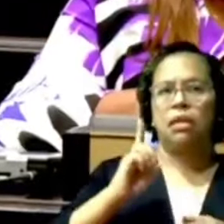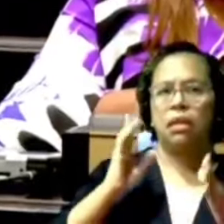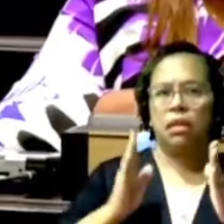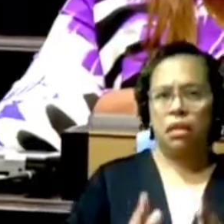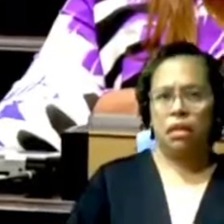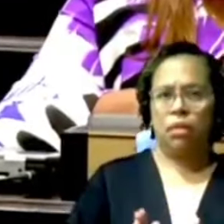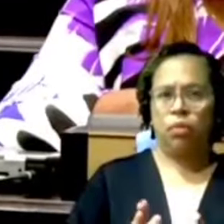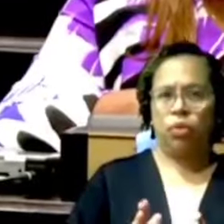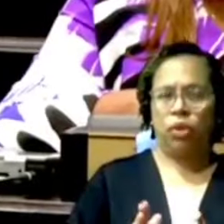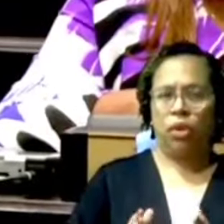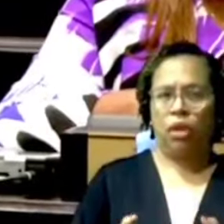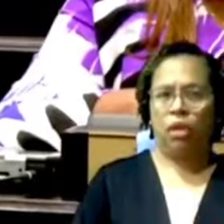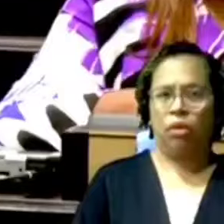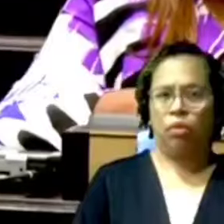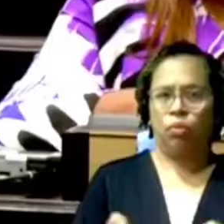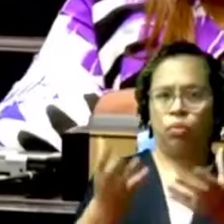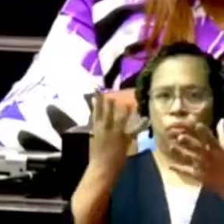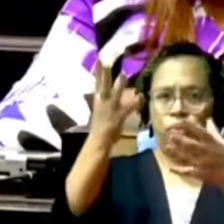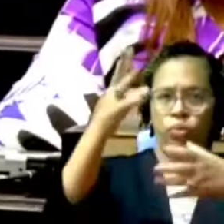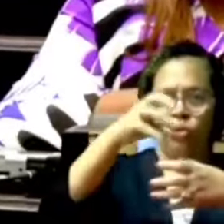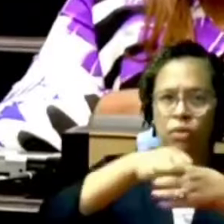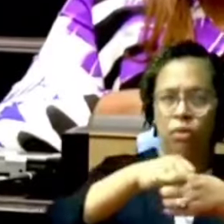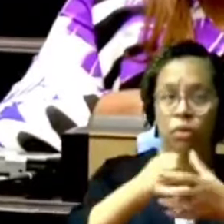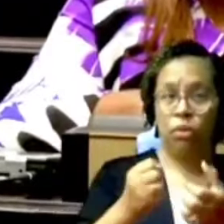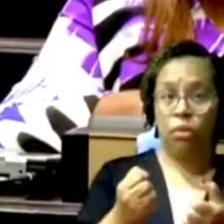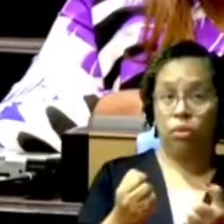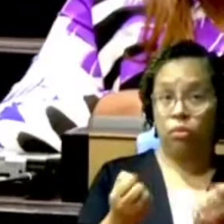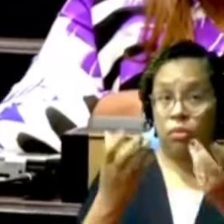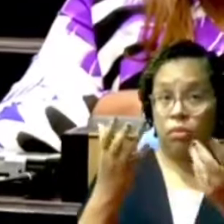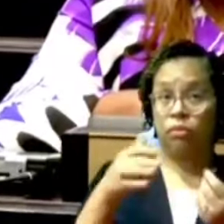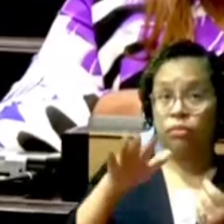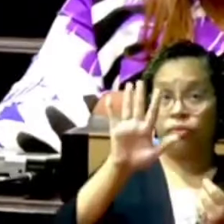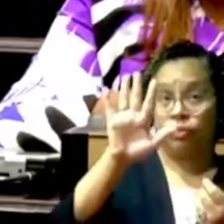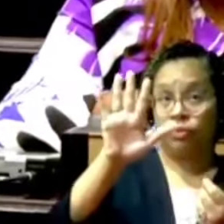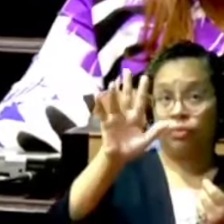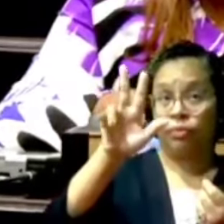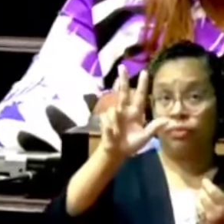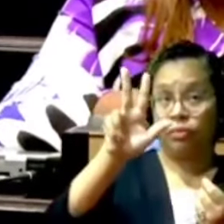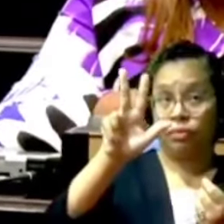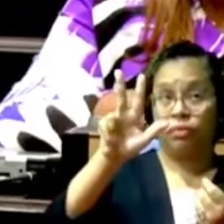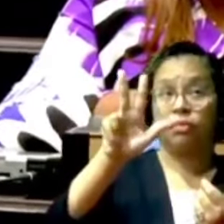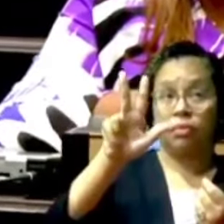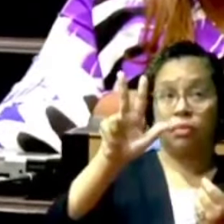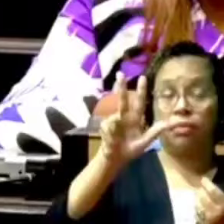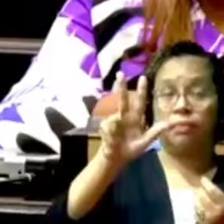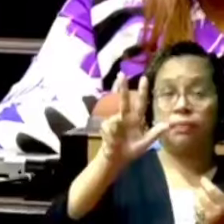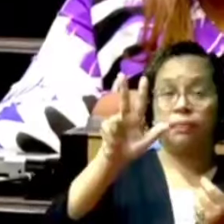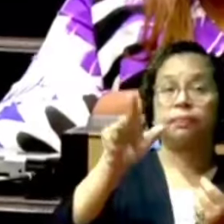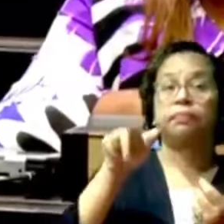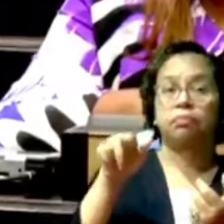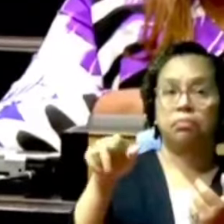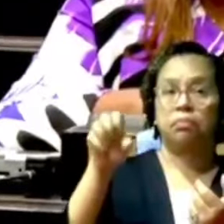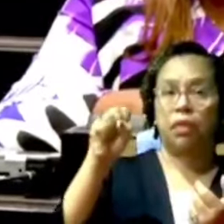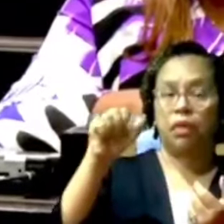proyecto, gran parte de la sociedad lo vio favorable. Saulo ahorita pidió un turno importante